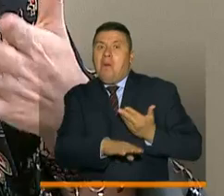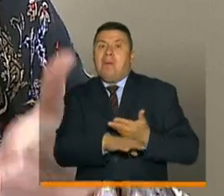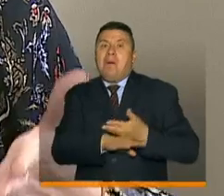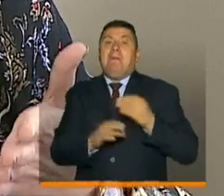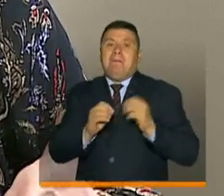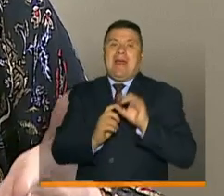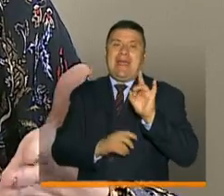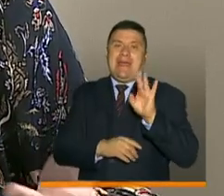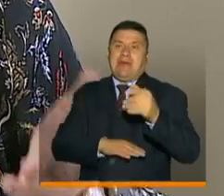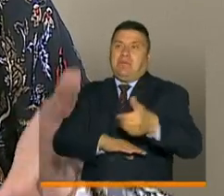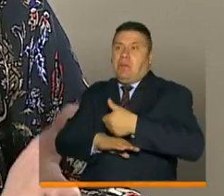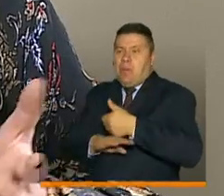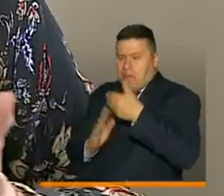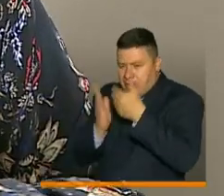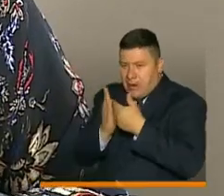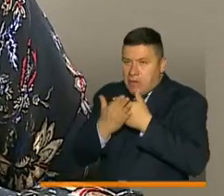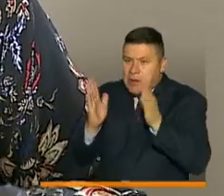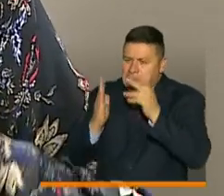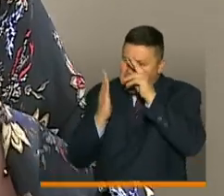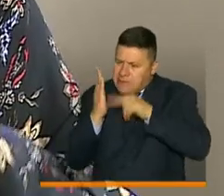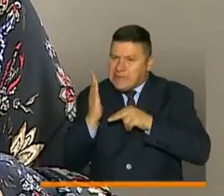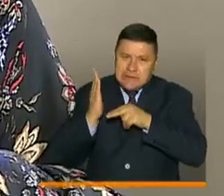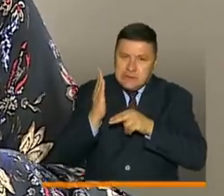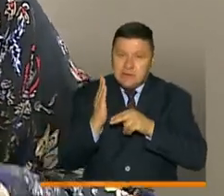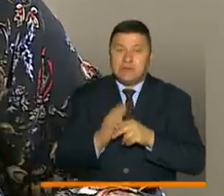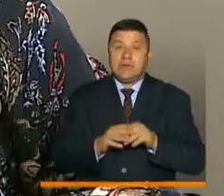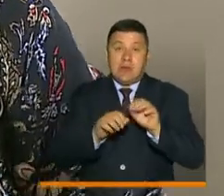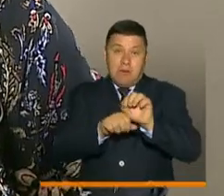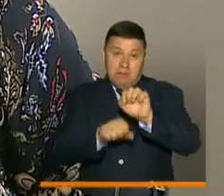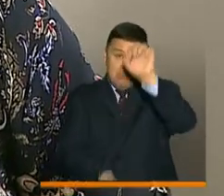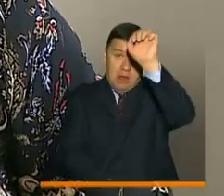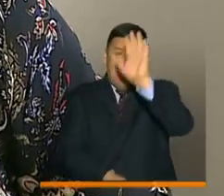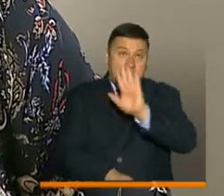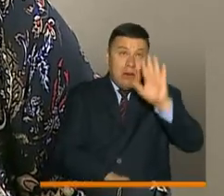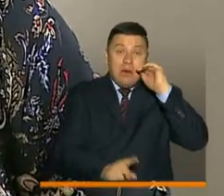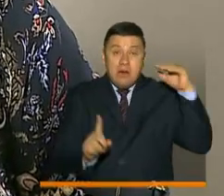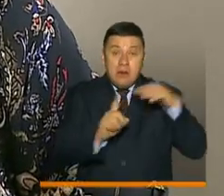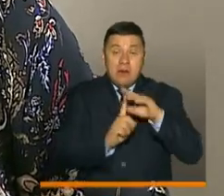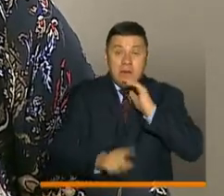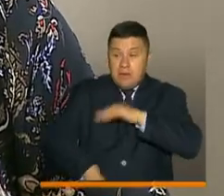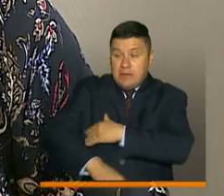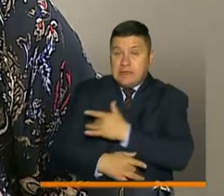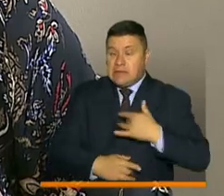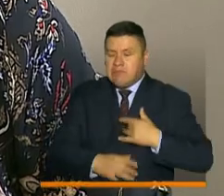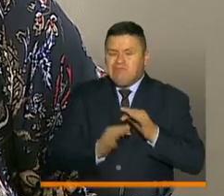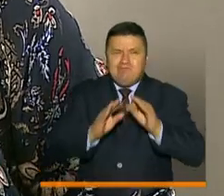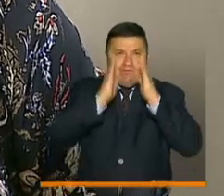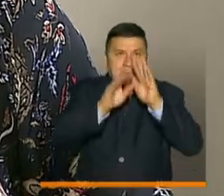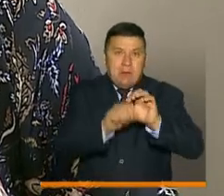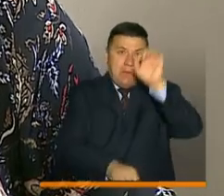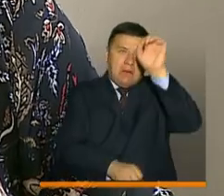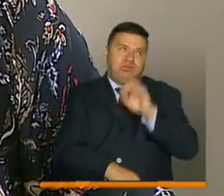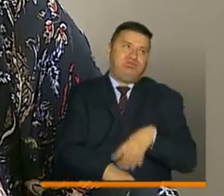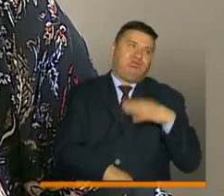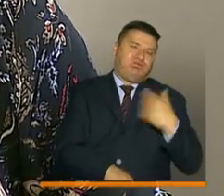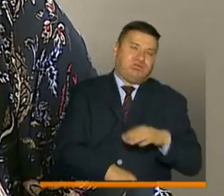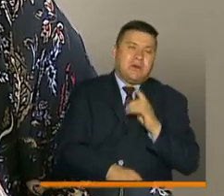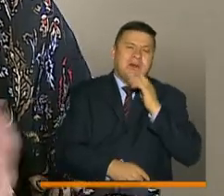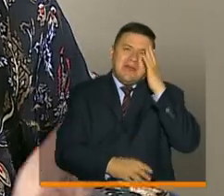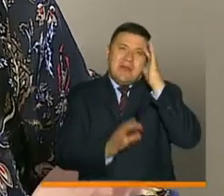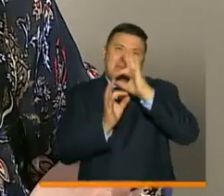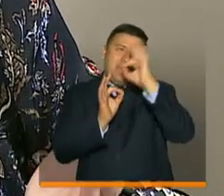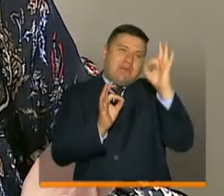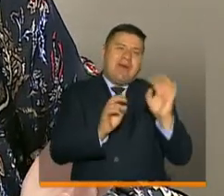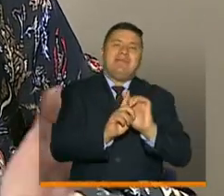más y abiertos totalmente a revisarlas. Y el mapa de riesgos que plantea el señor ministro de Salud es muy clave, porque obviamente cada región